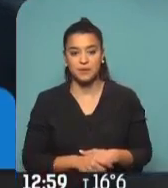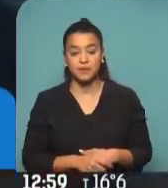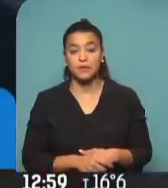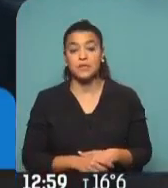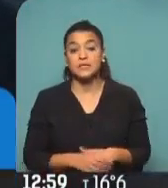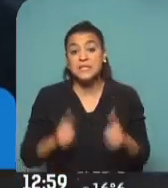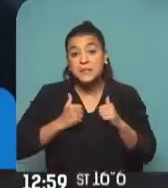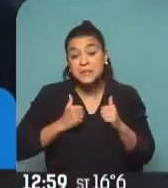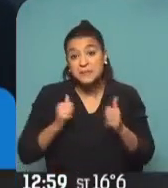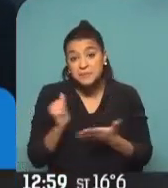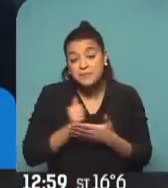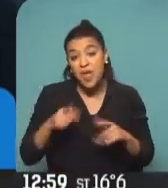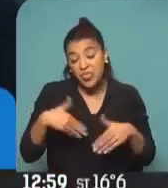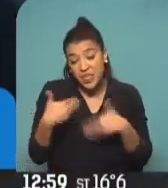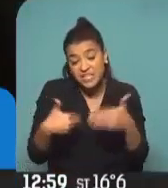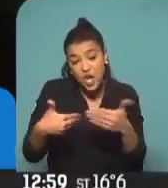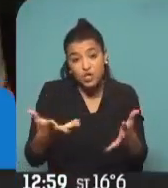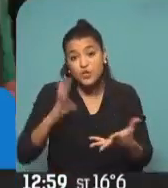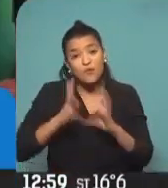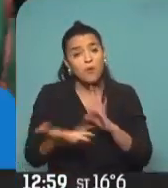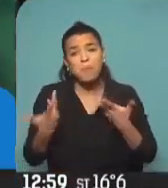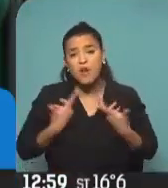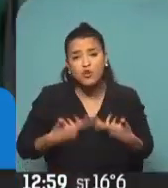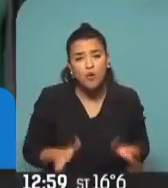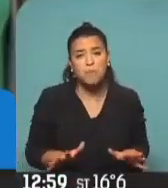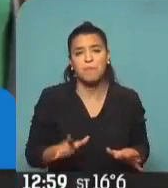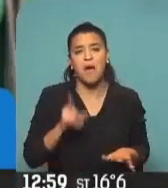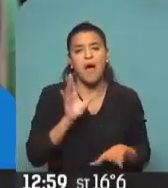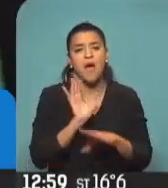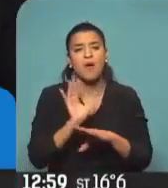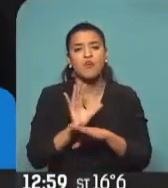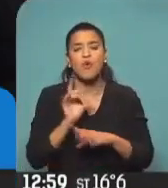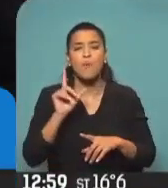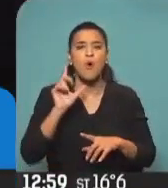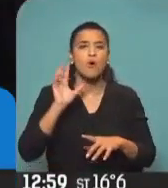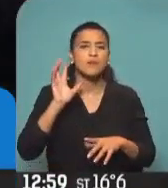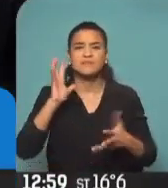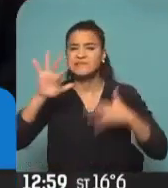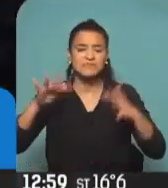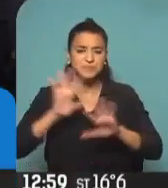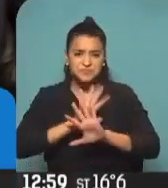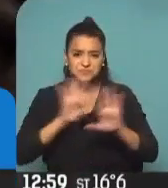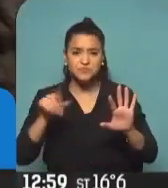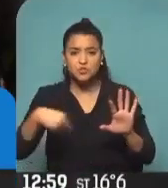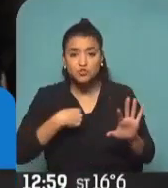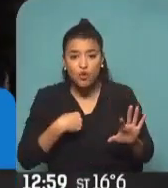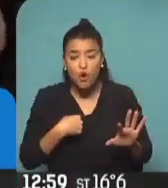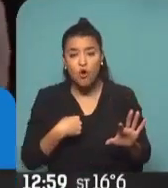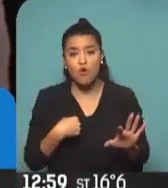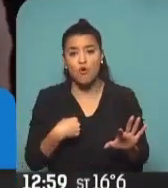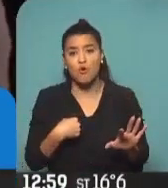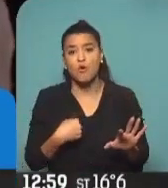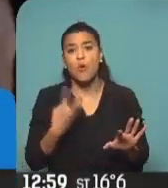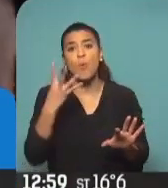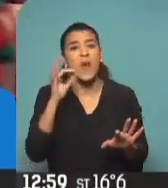La expectativa es que se desarrolle en forma normal, sin ningún tipo de alteración. Me parece que yo tengo